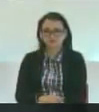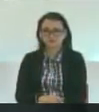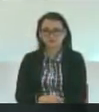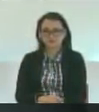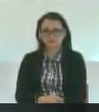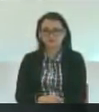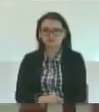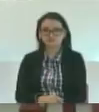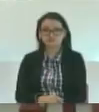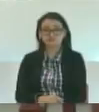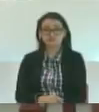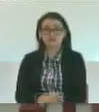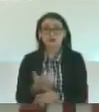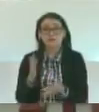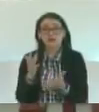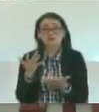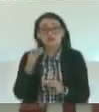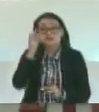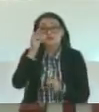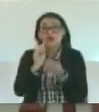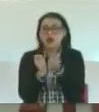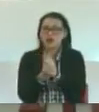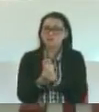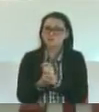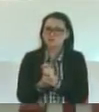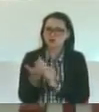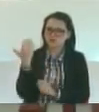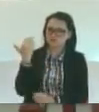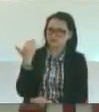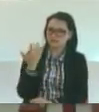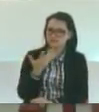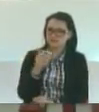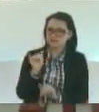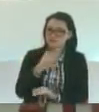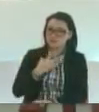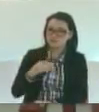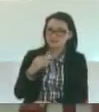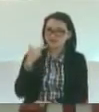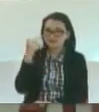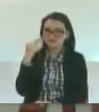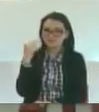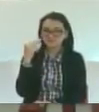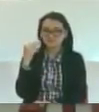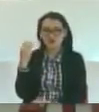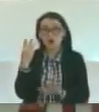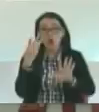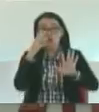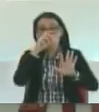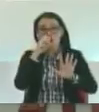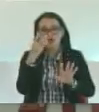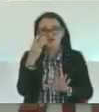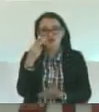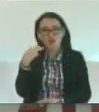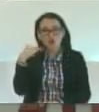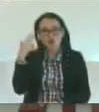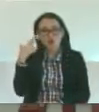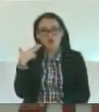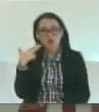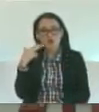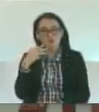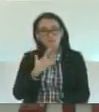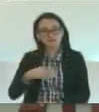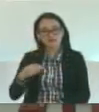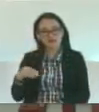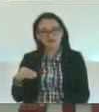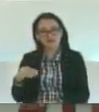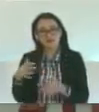Y pareciera abrirse una esperanza de cambio. Pasaron los 8 años de Barack Obama y al final de su gobierno,